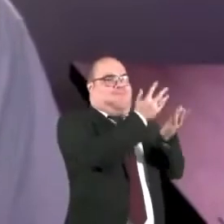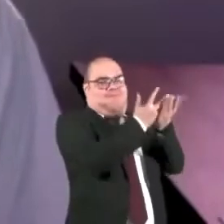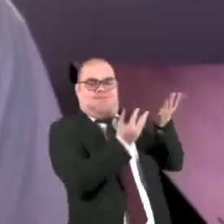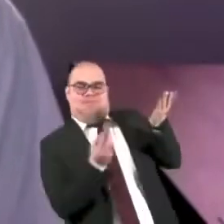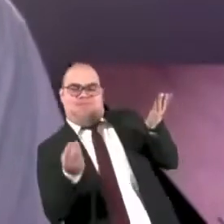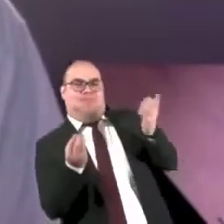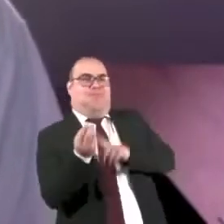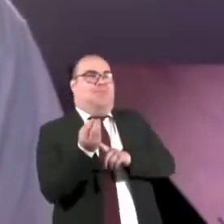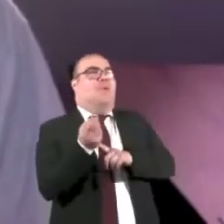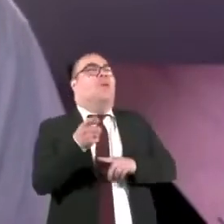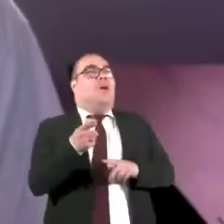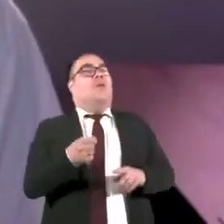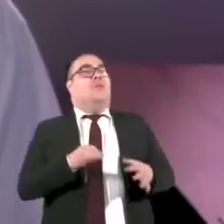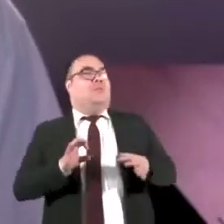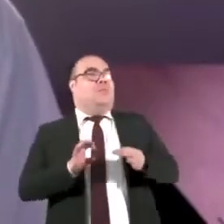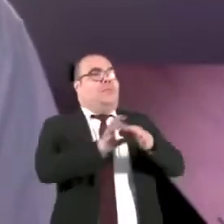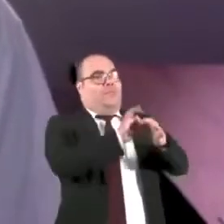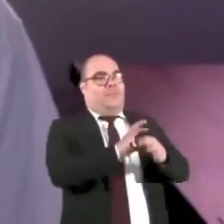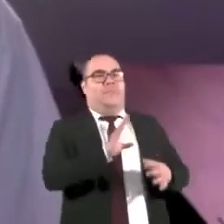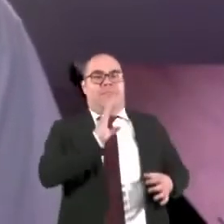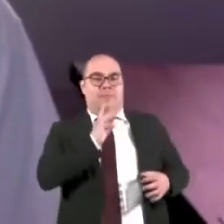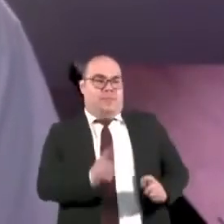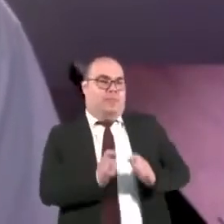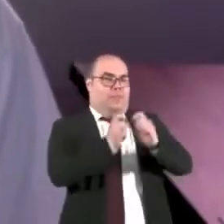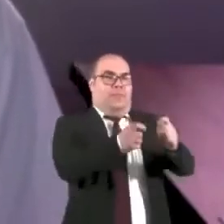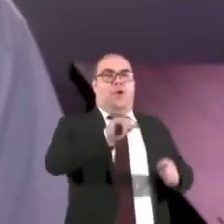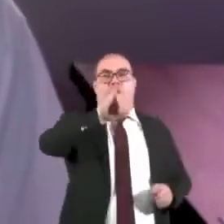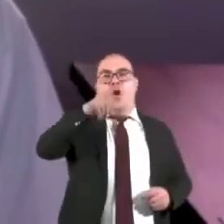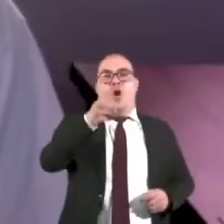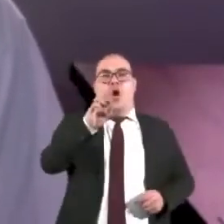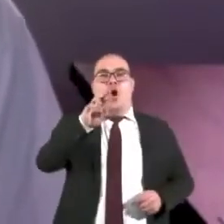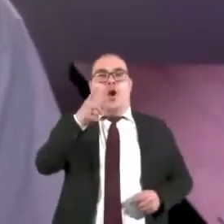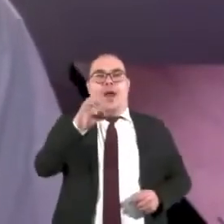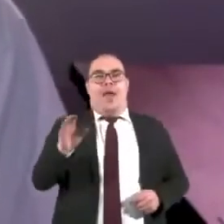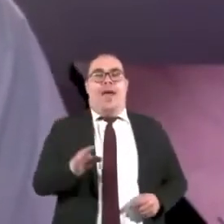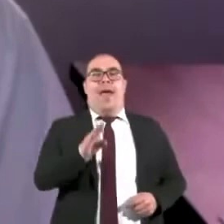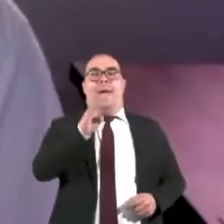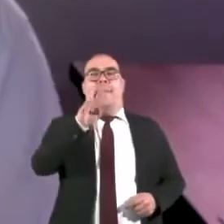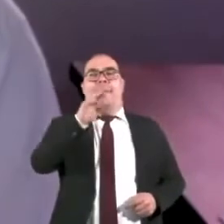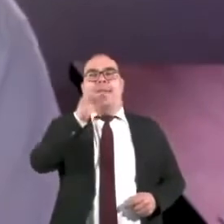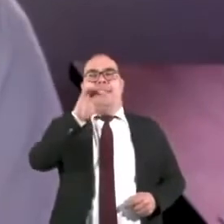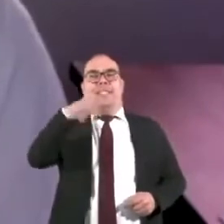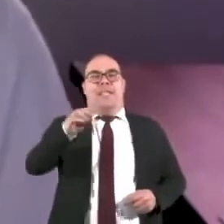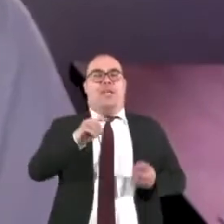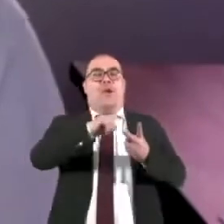con Jorge Briceño y con Pastor Alape, y ahí